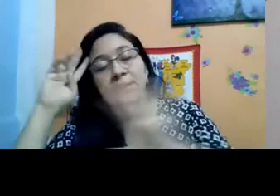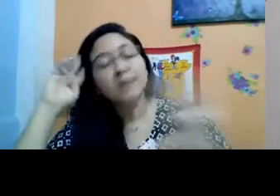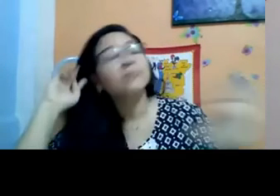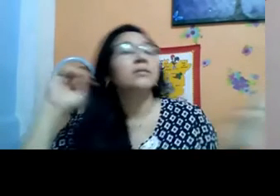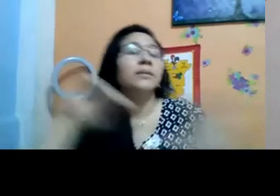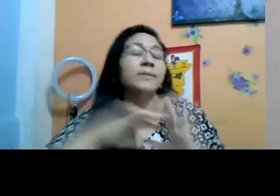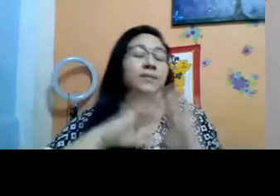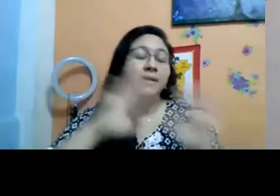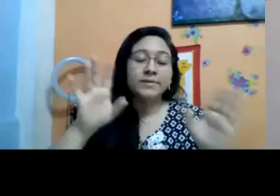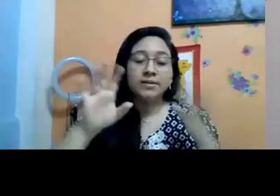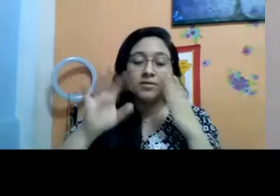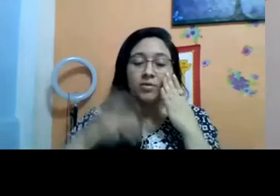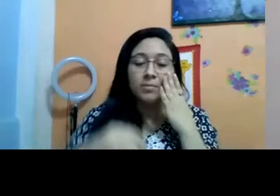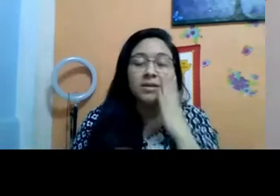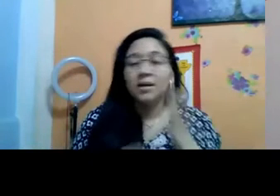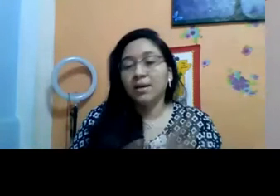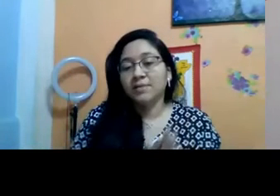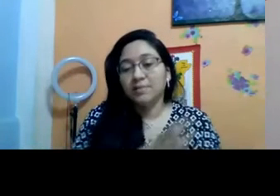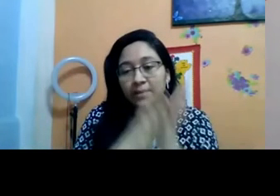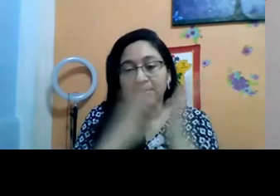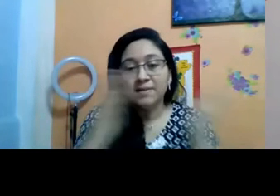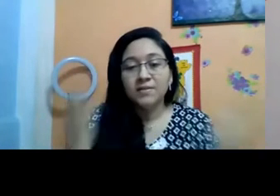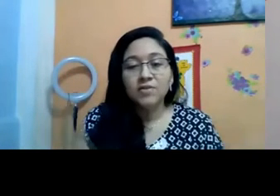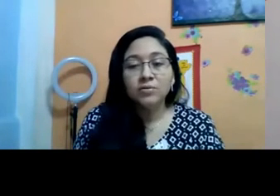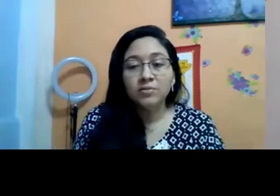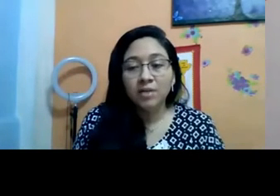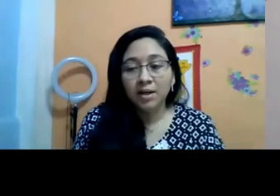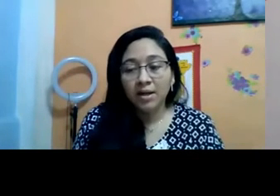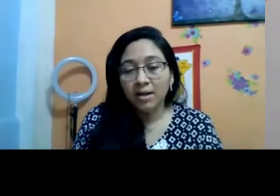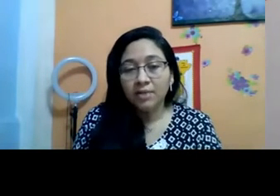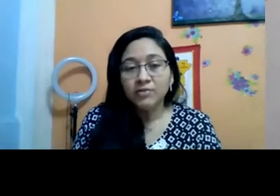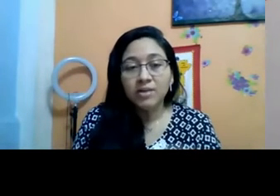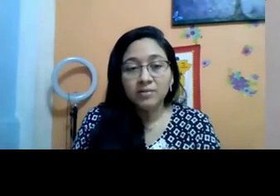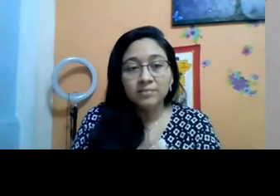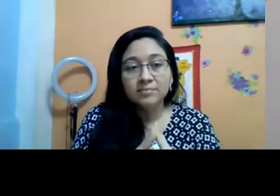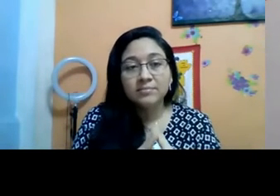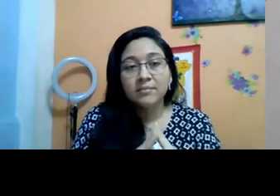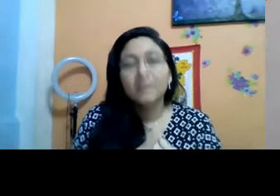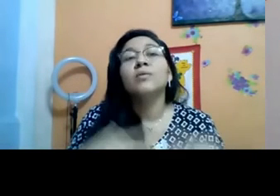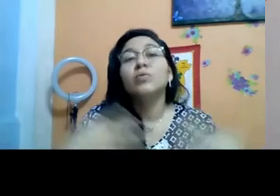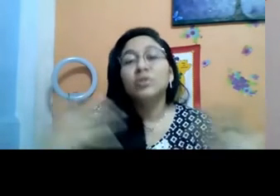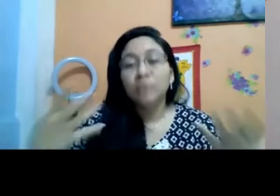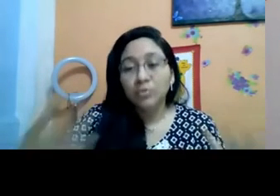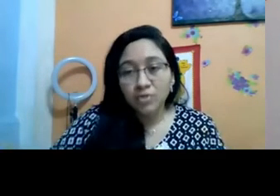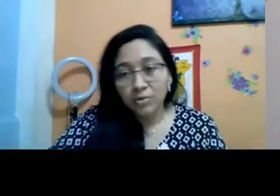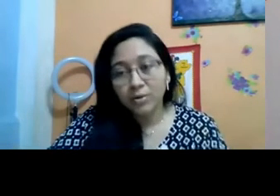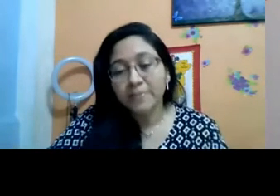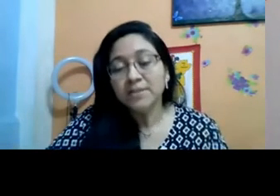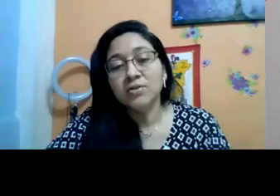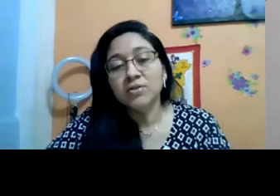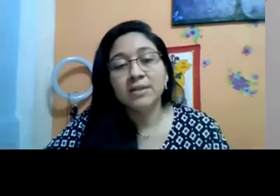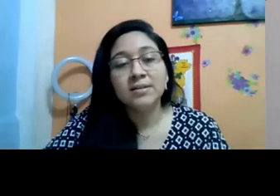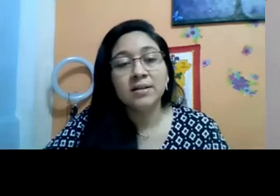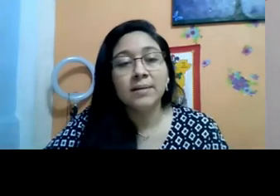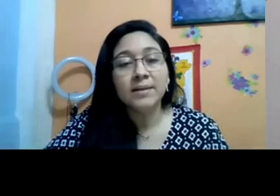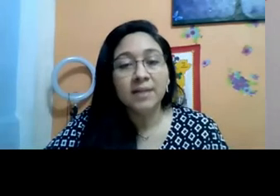Normalmente la presentación bienvenida es la presentación del docente, una introducción, una